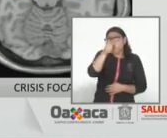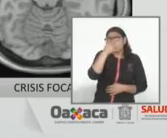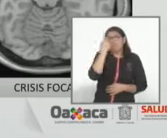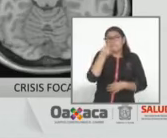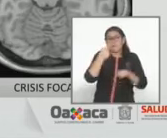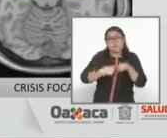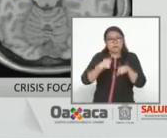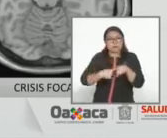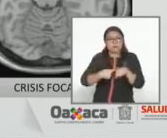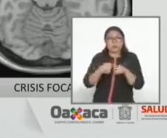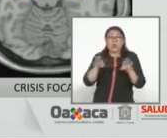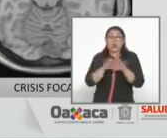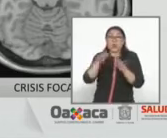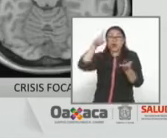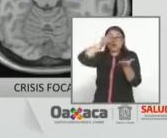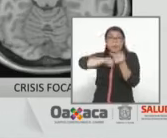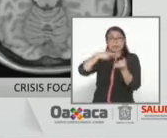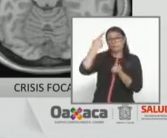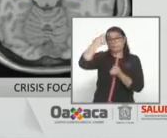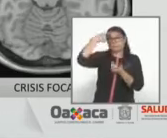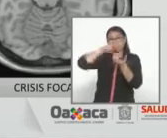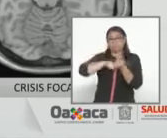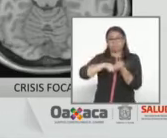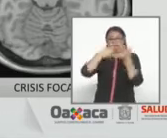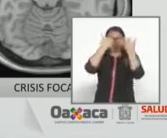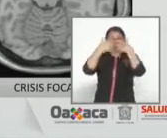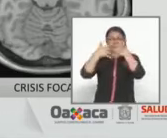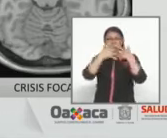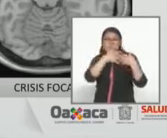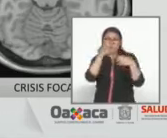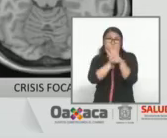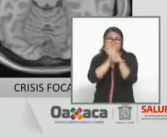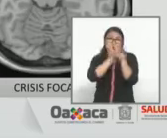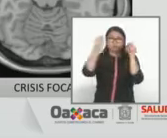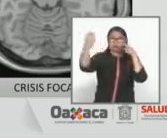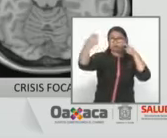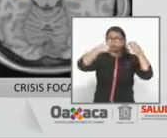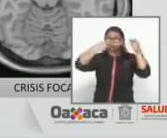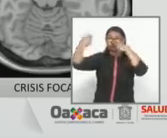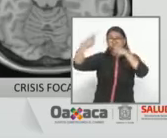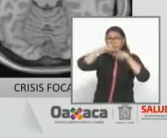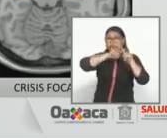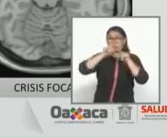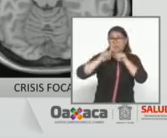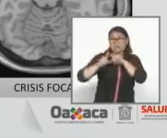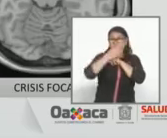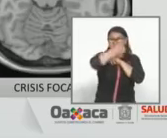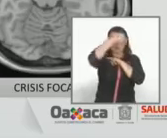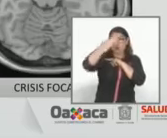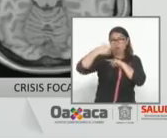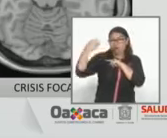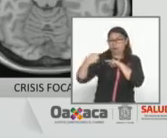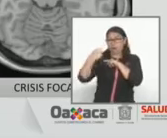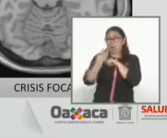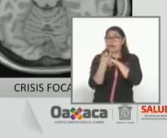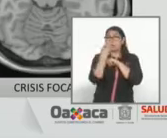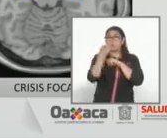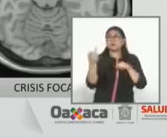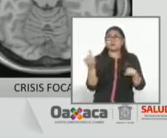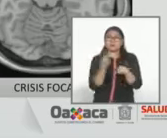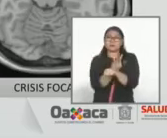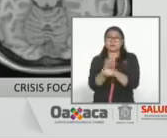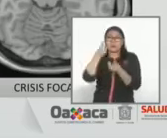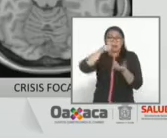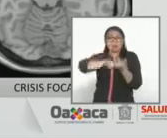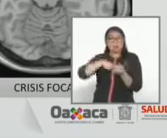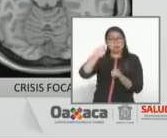desorden cerebral que está provocado por una actividad eléctrica desordenada. Esto va a ocasionar una actividad